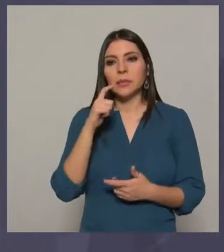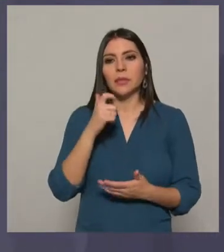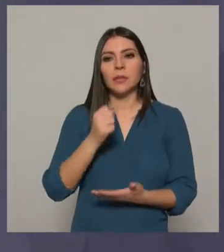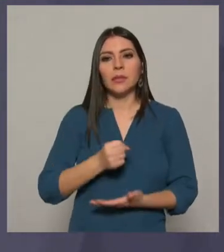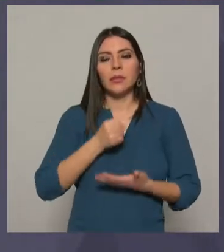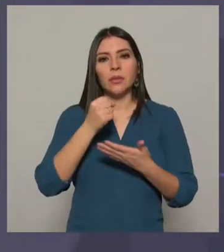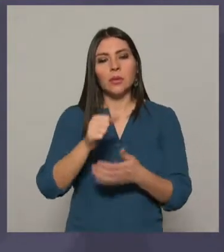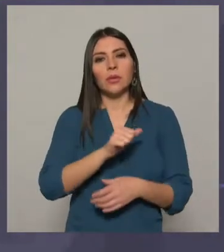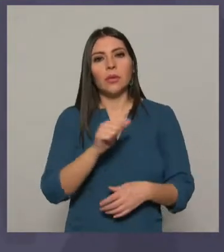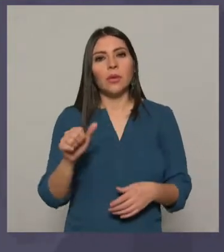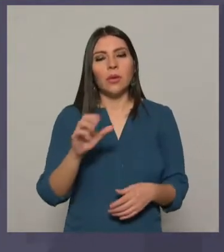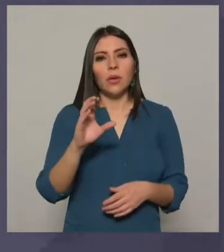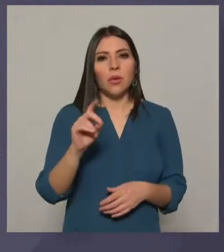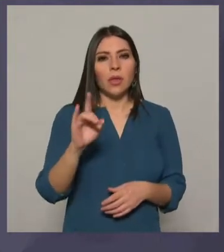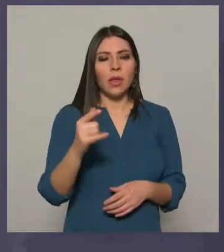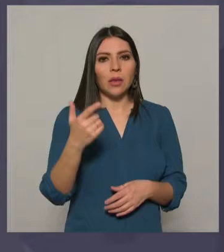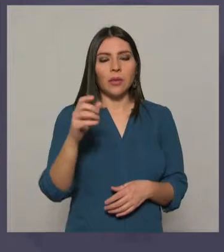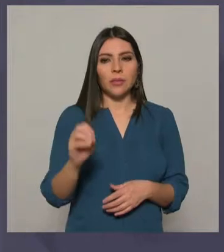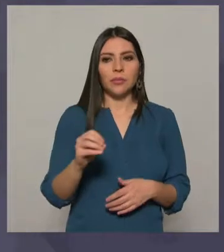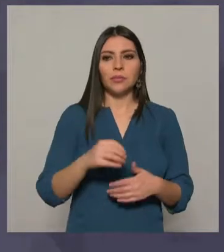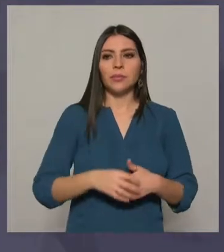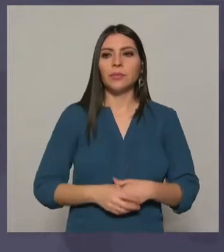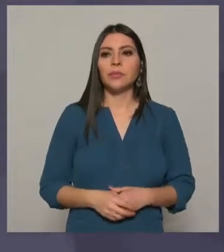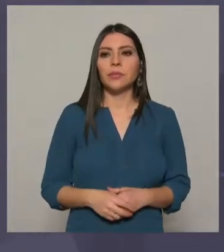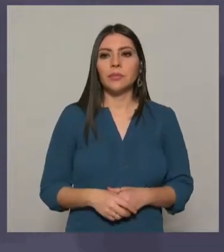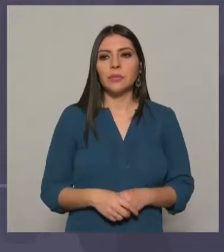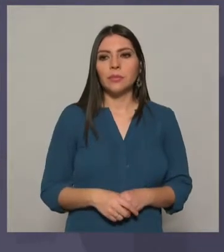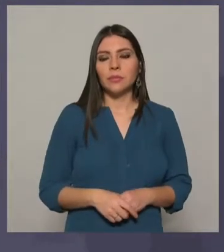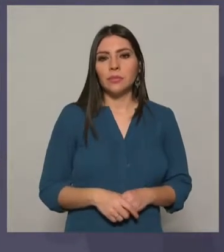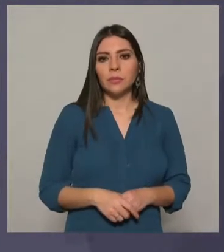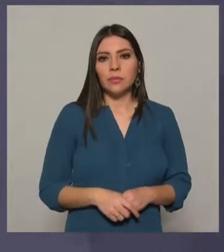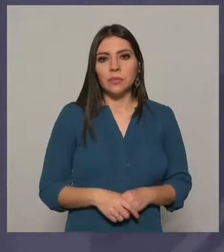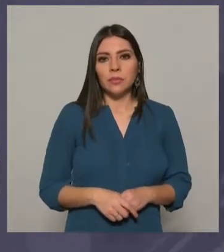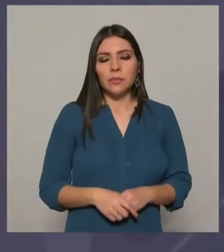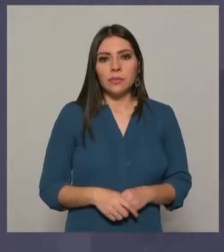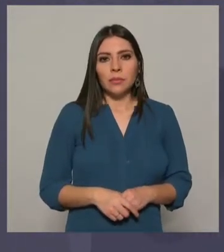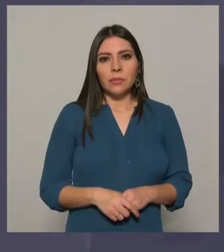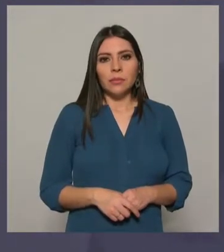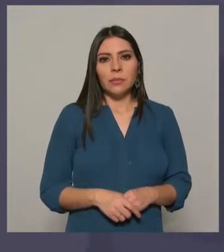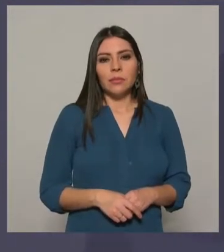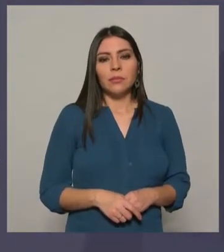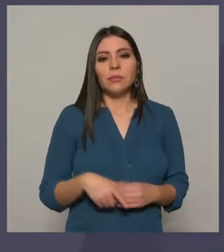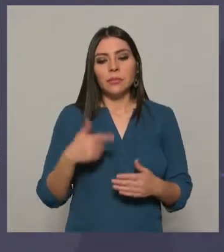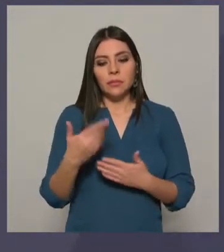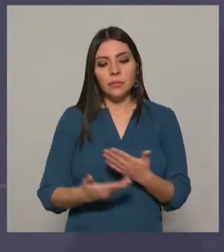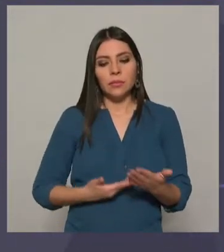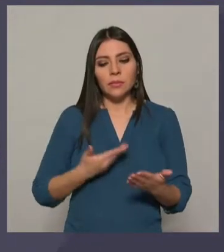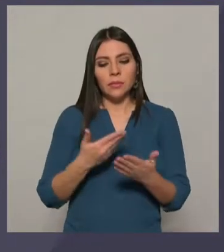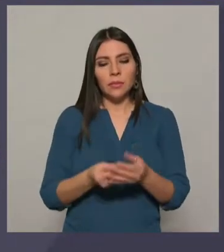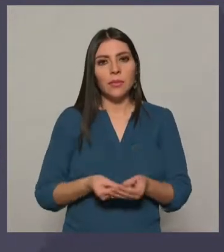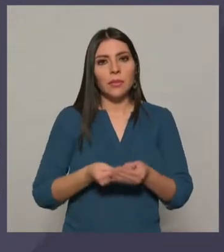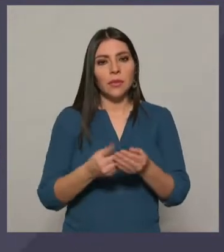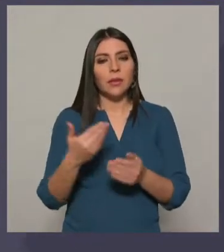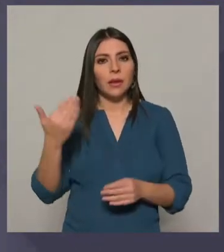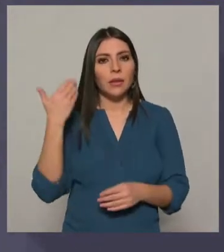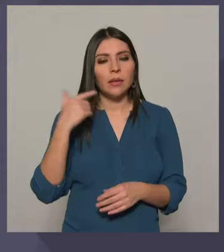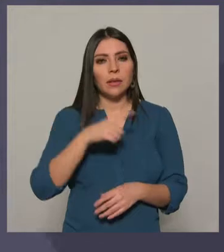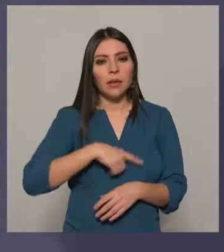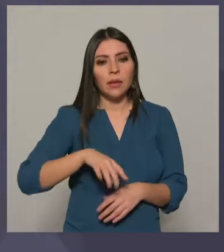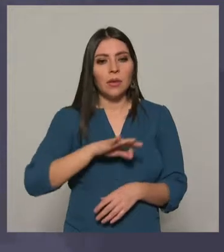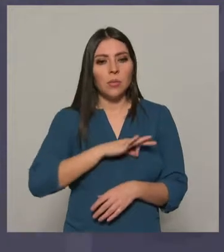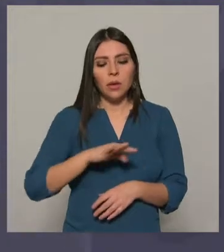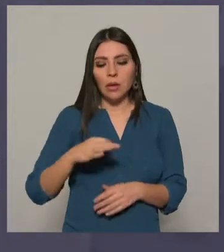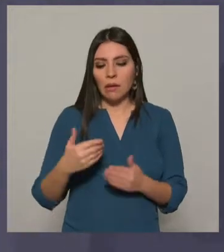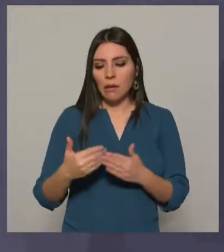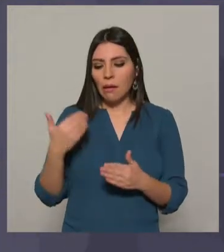el código en este sentido. Y pues lo presentaron antes, estaremos con el tiempo para poderlo